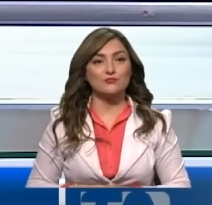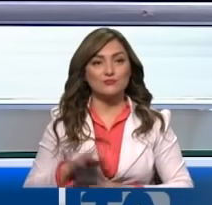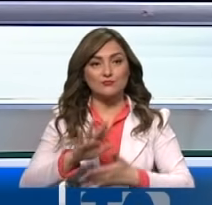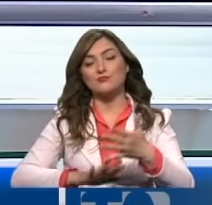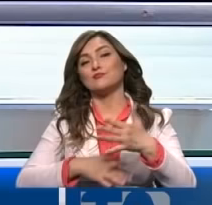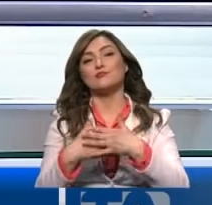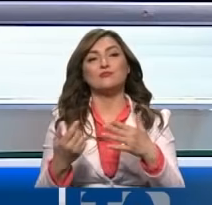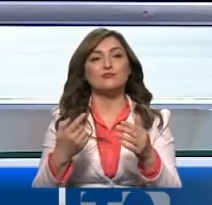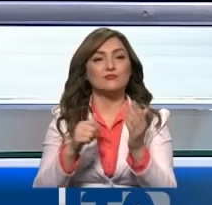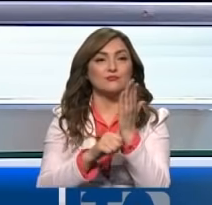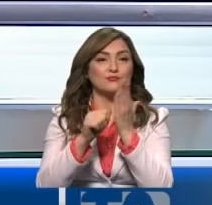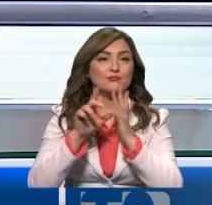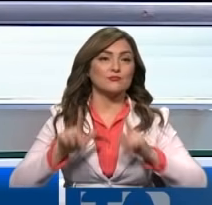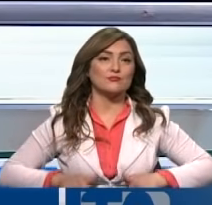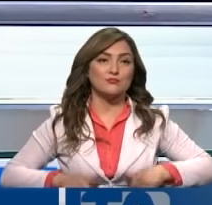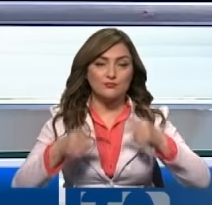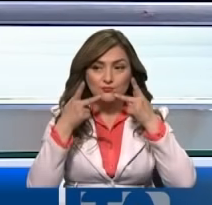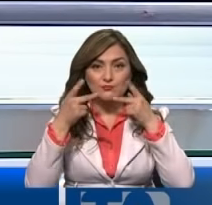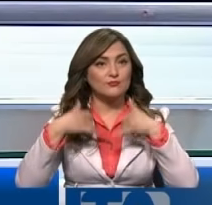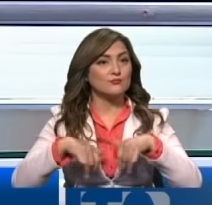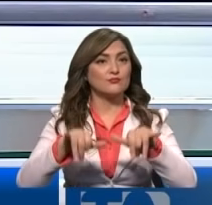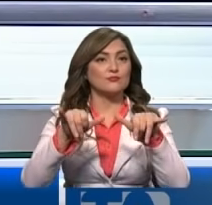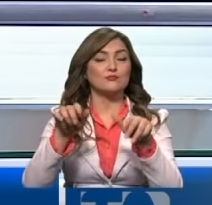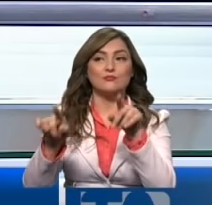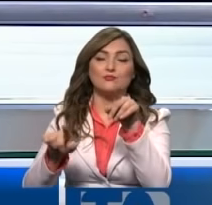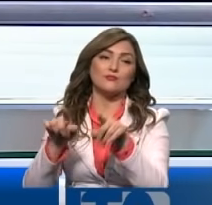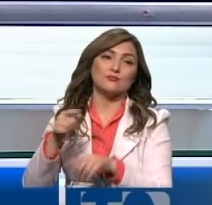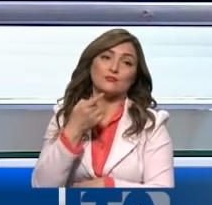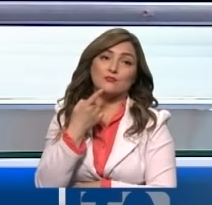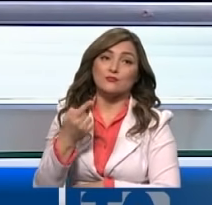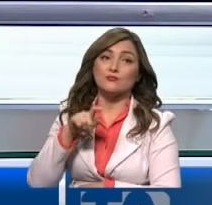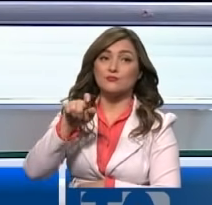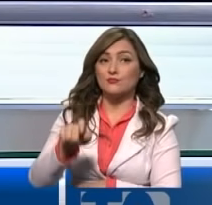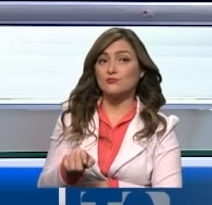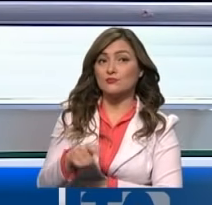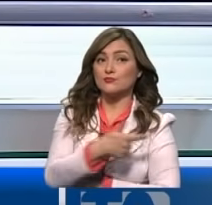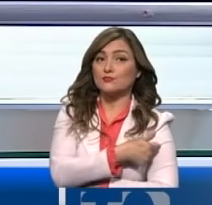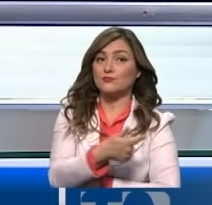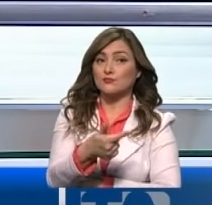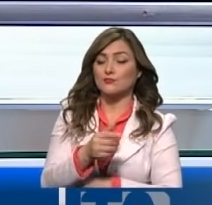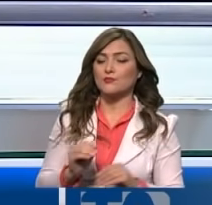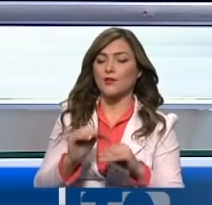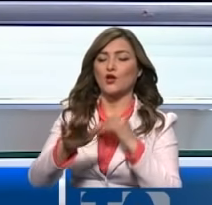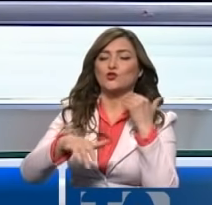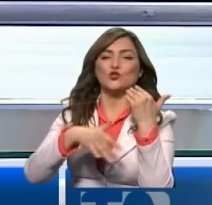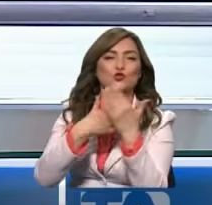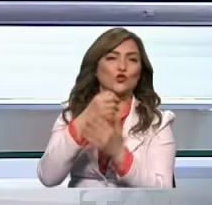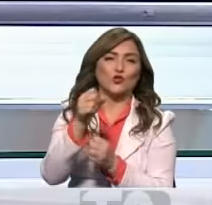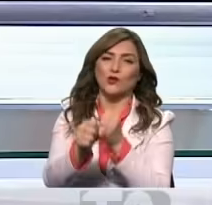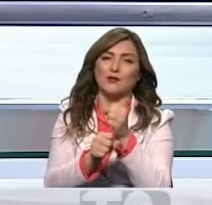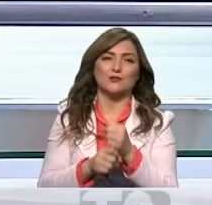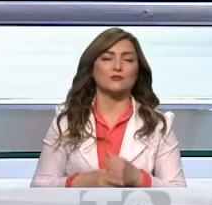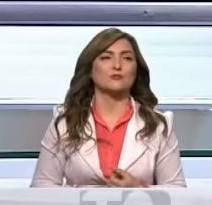cronograma del Ministerio de Salud Pública continúa, hay voces que insisten en que debería ampliarse la vacunación a todas las edades.